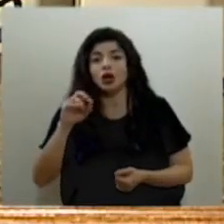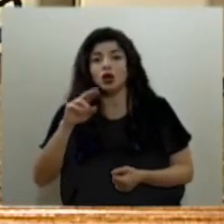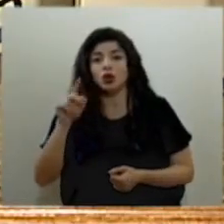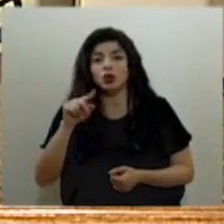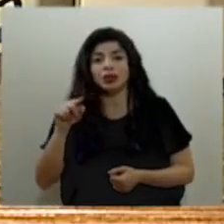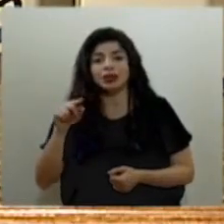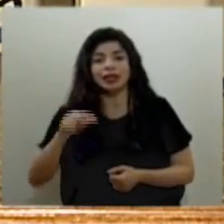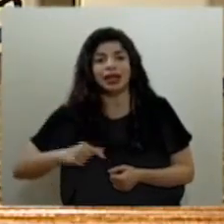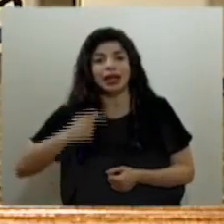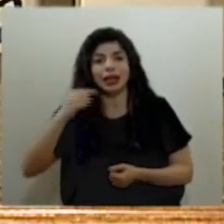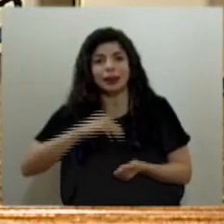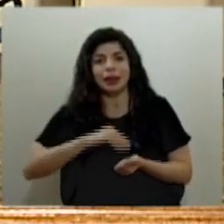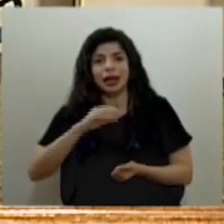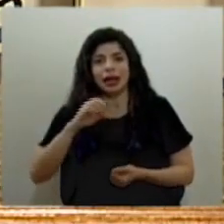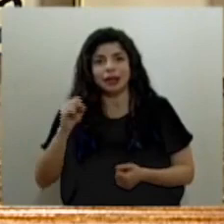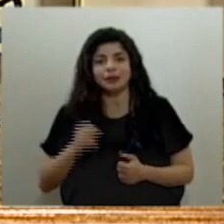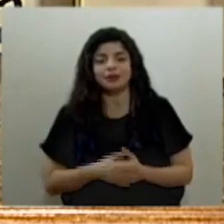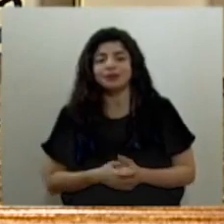Caja.